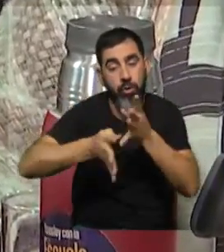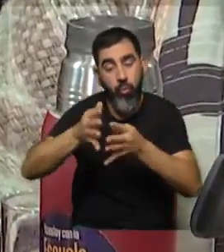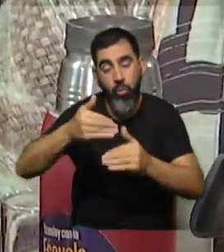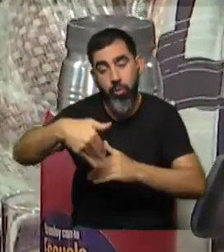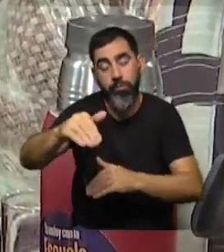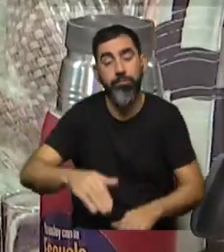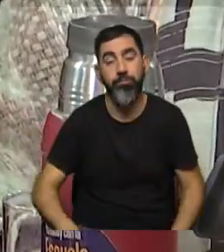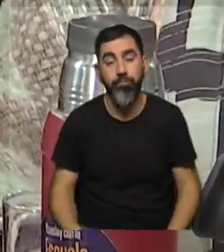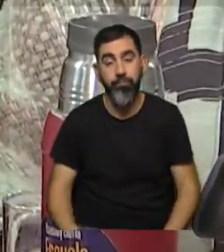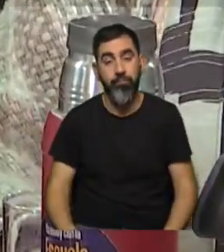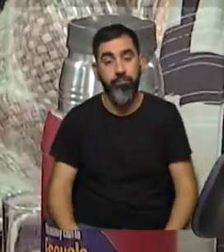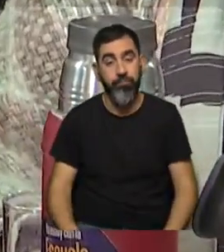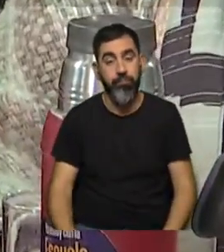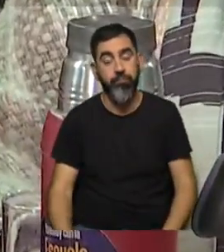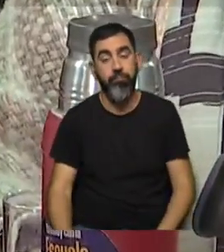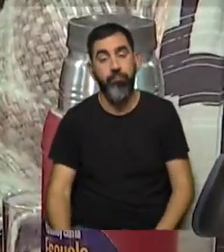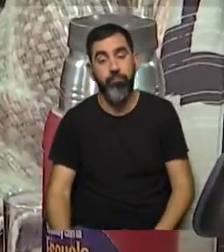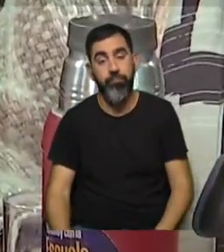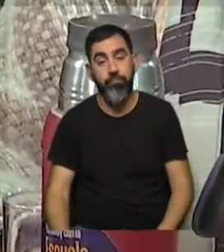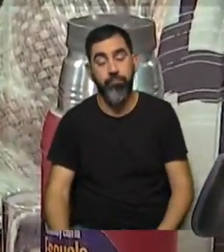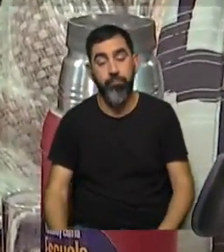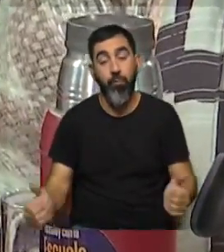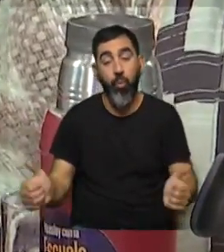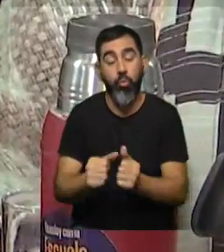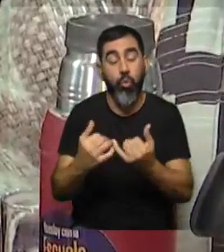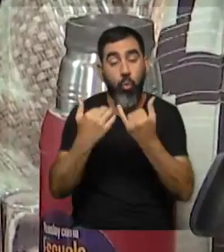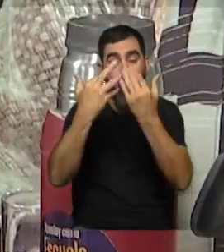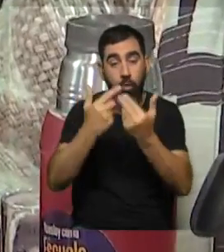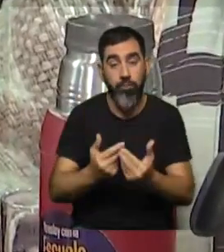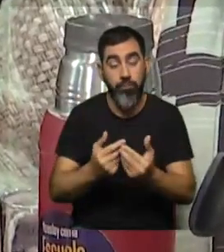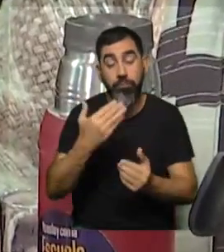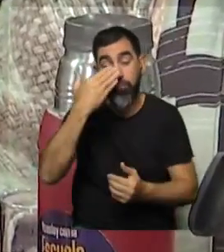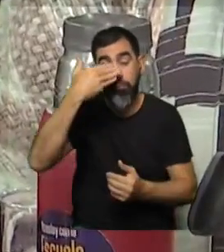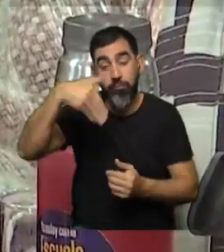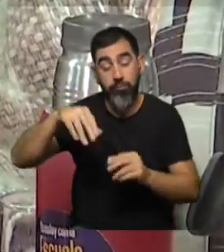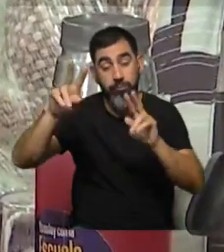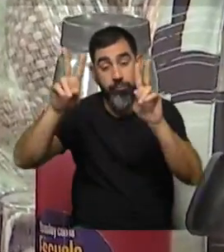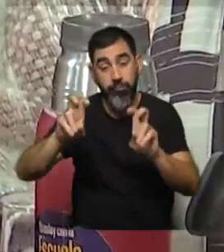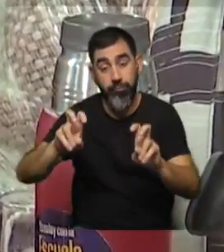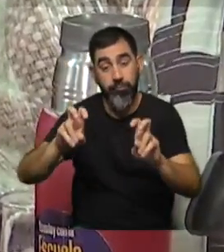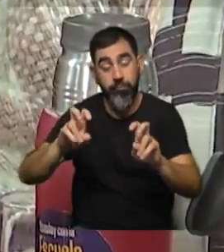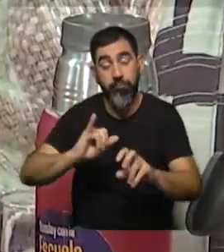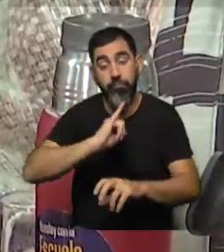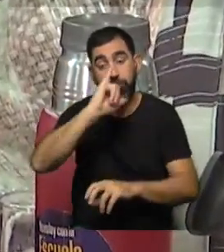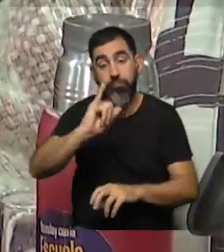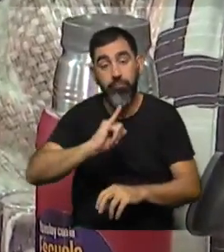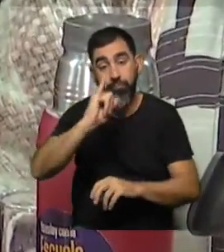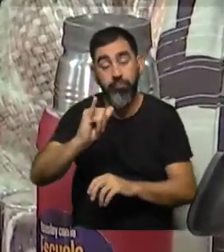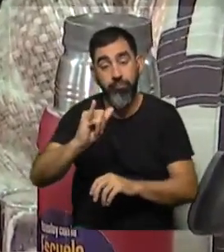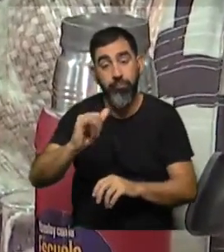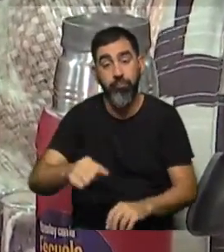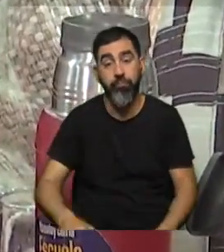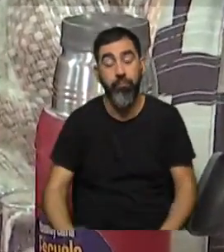digamos con el conjunto de organizaciones que son parte del mismo Y por último comentar que